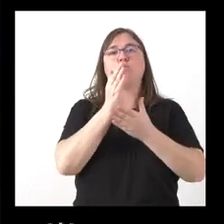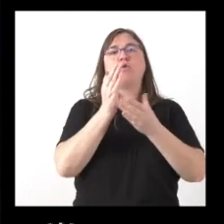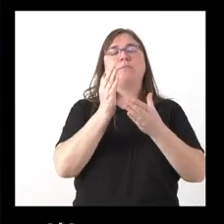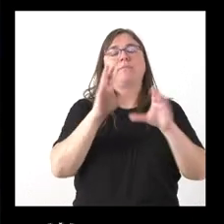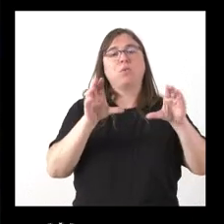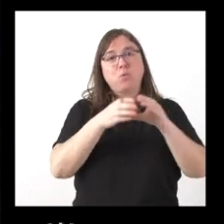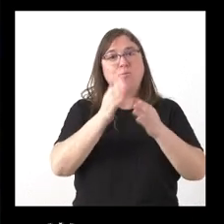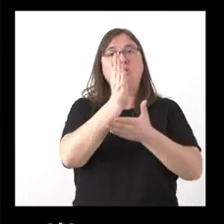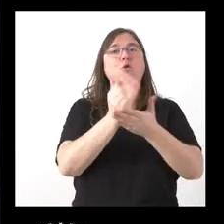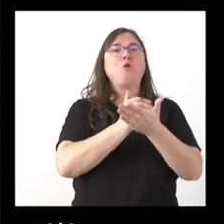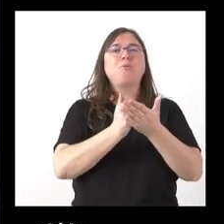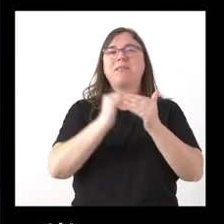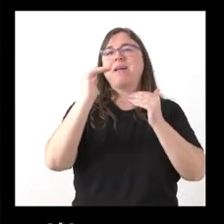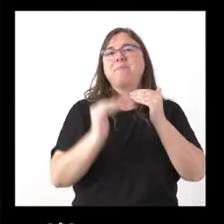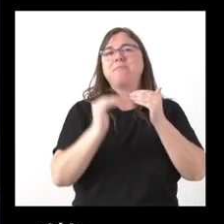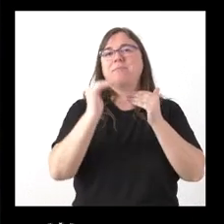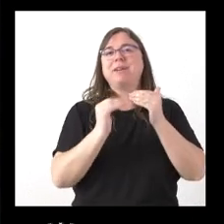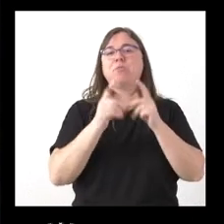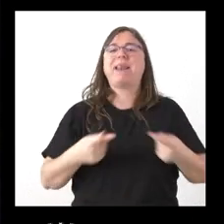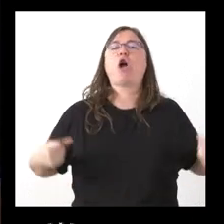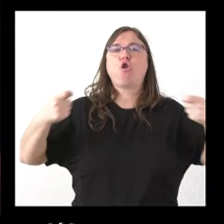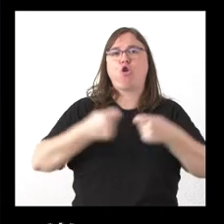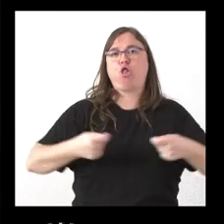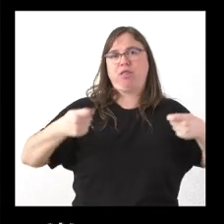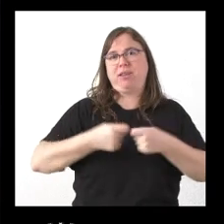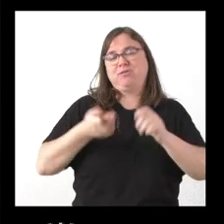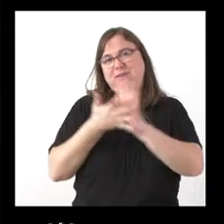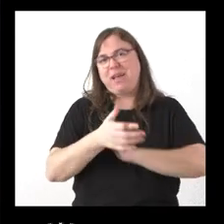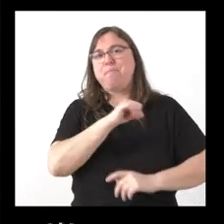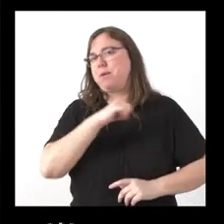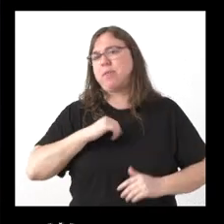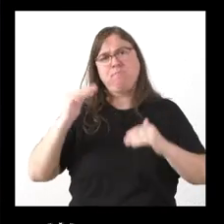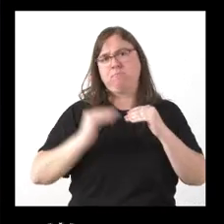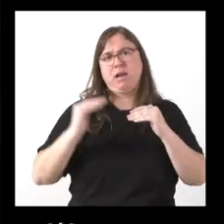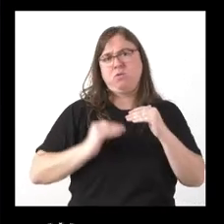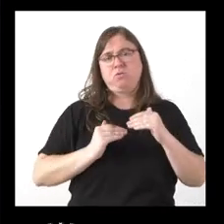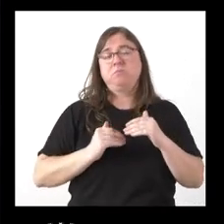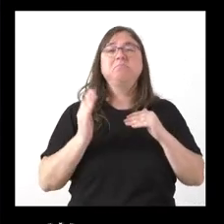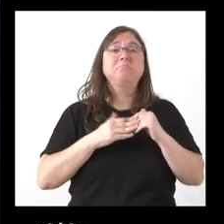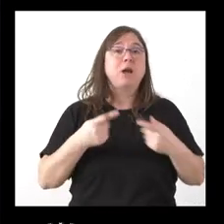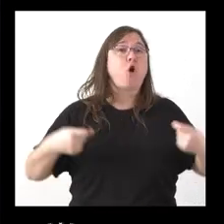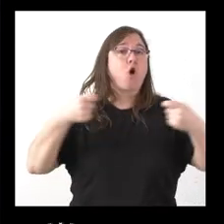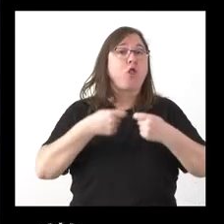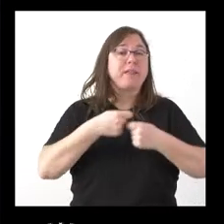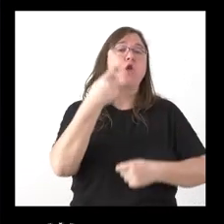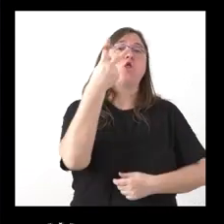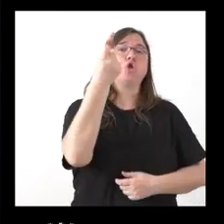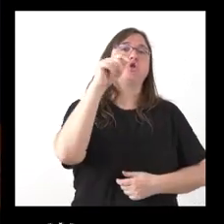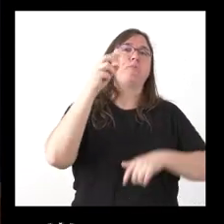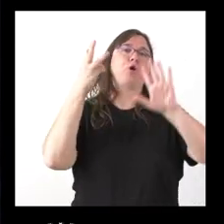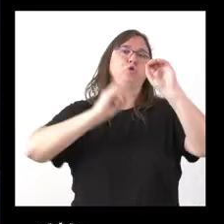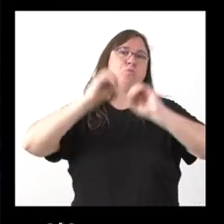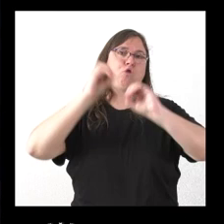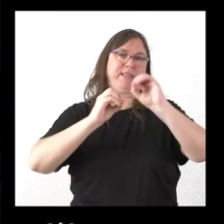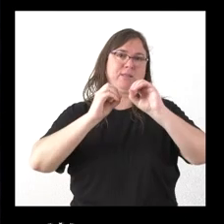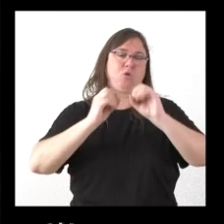porcentaje dedicado al concierto y por tanto a la sanidad privada tan solo se destina con cierto el 2,8% de la